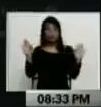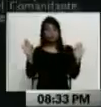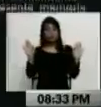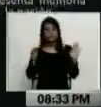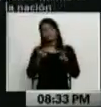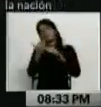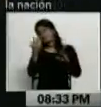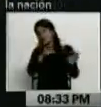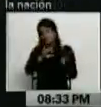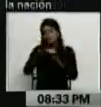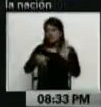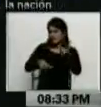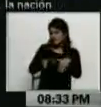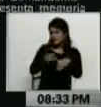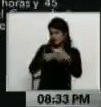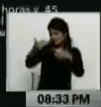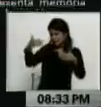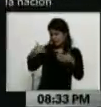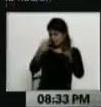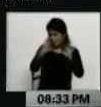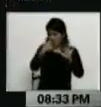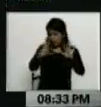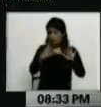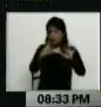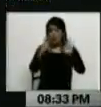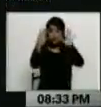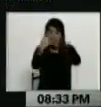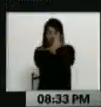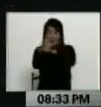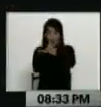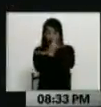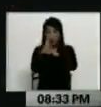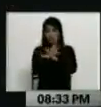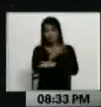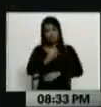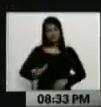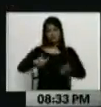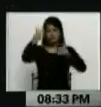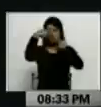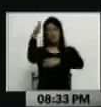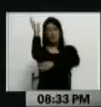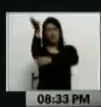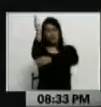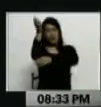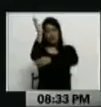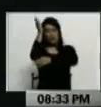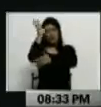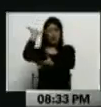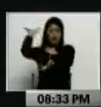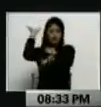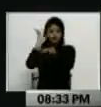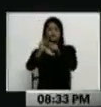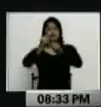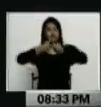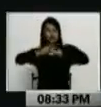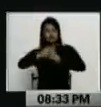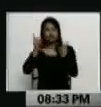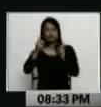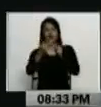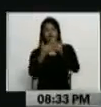enero de 2012 hace 5 años durante 945 minutos el comandante supremo Hugo Chávez presenta memoria y cuenta la nación ante el